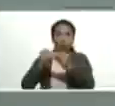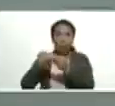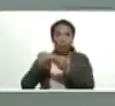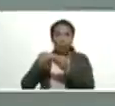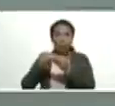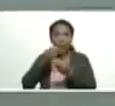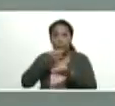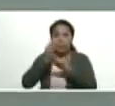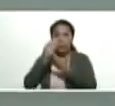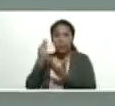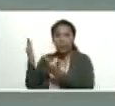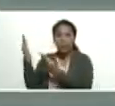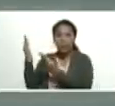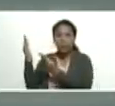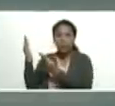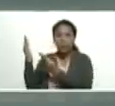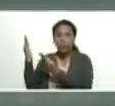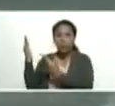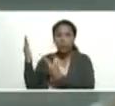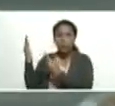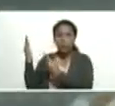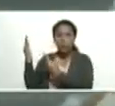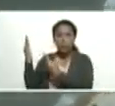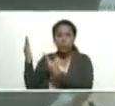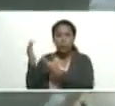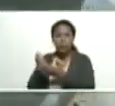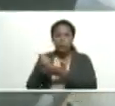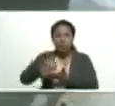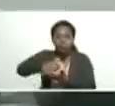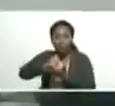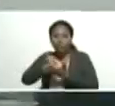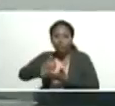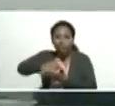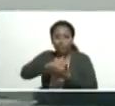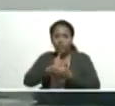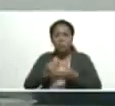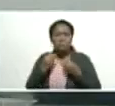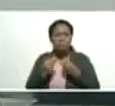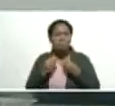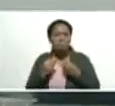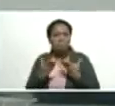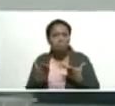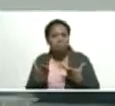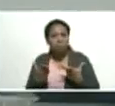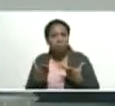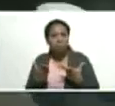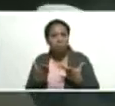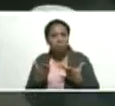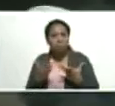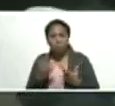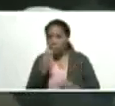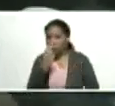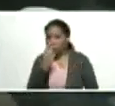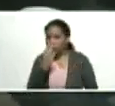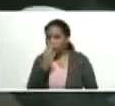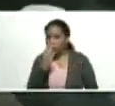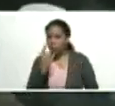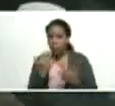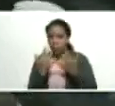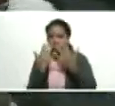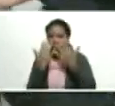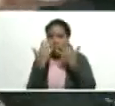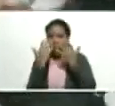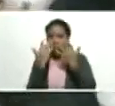café en grano entero va a ser molido para pasar efectivamente a una prueba de